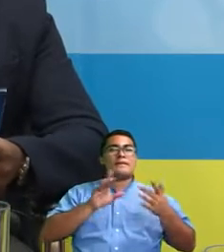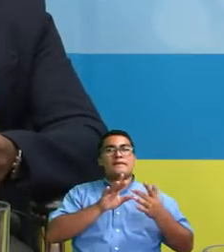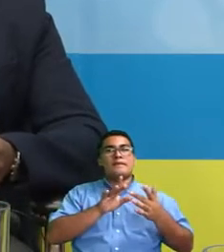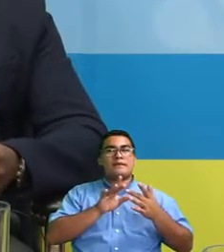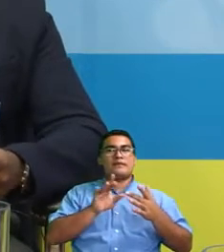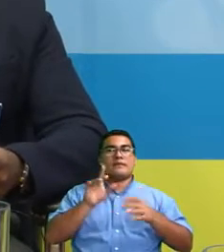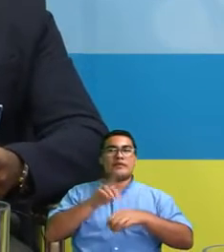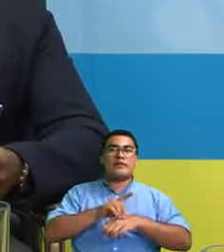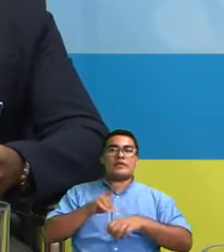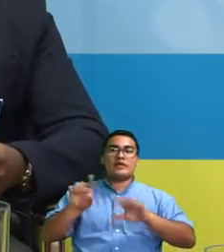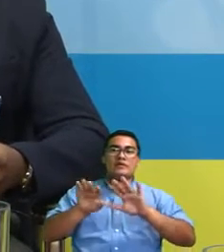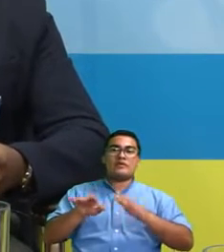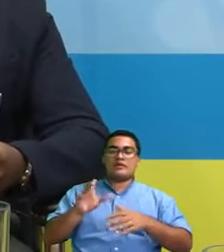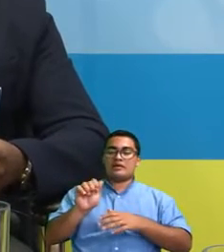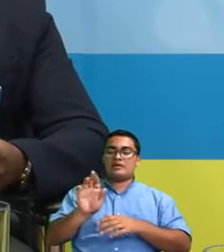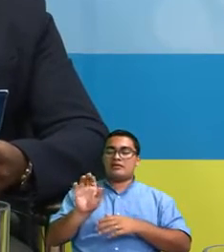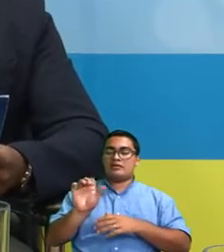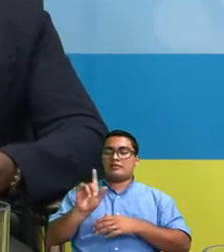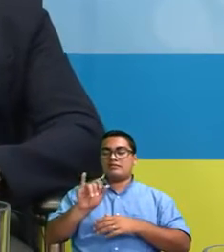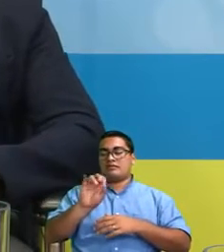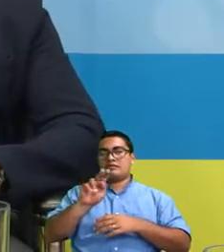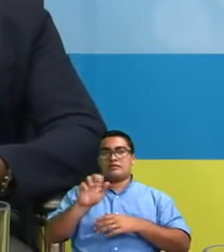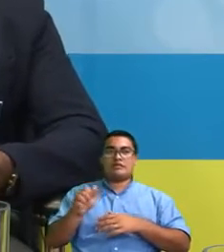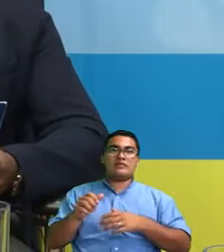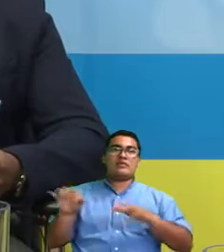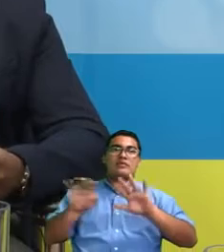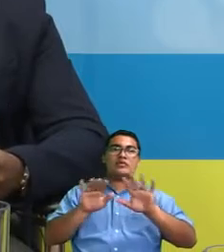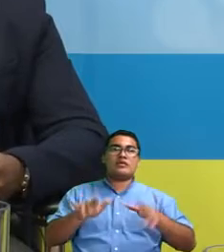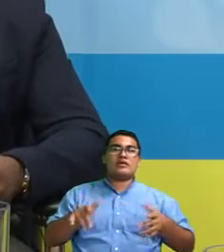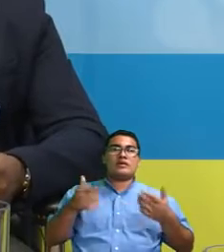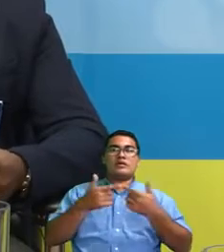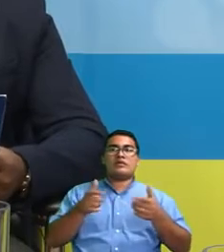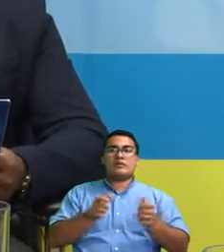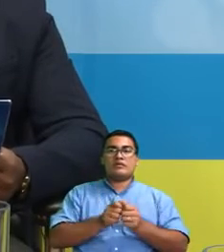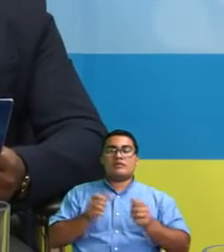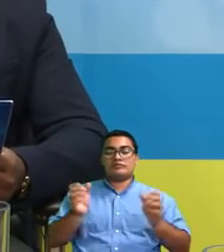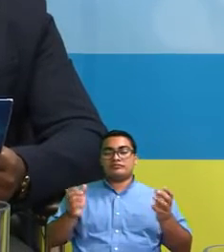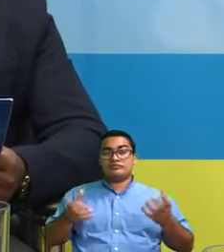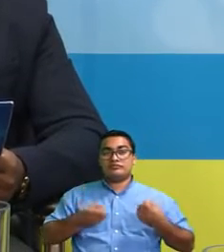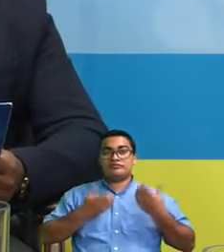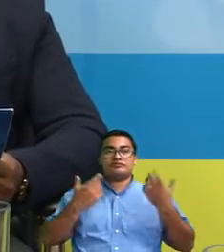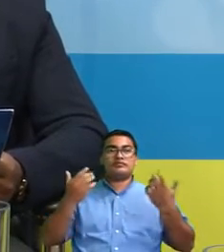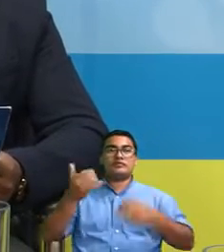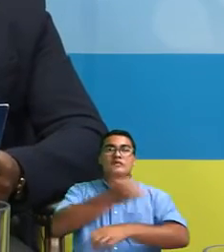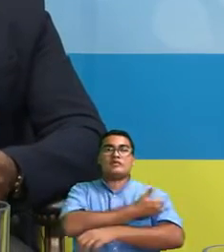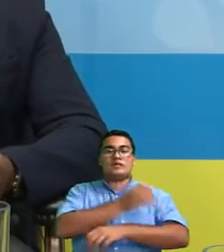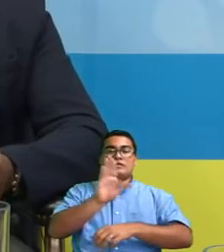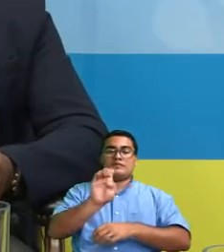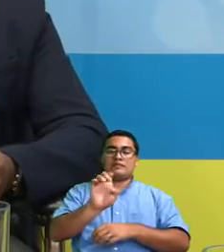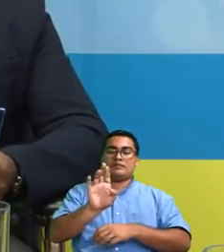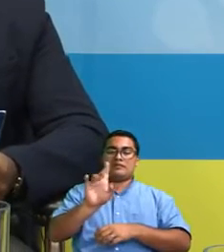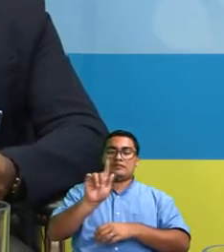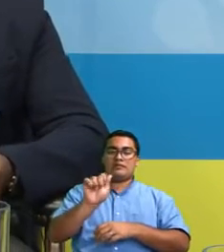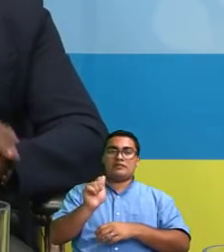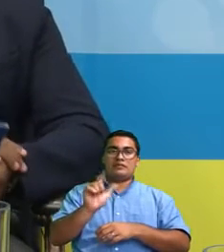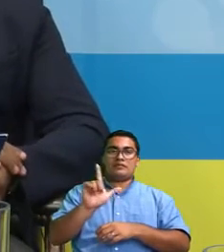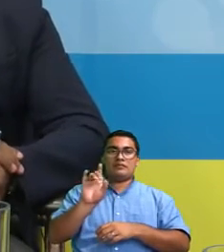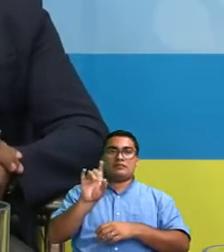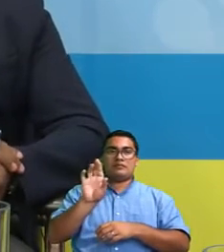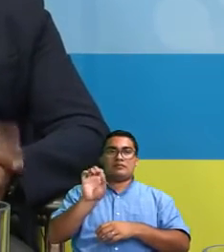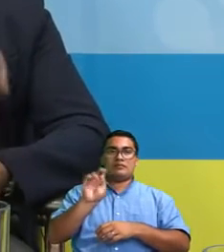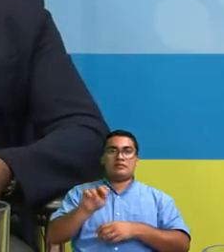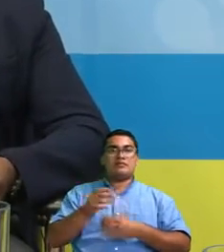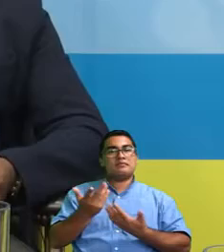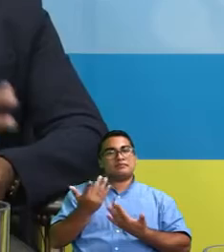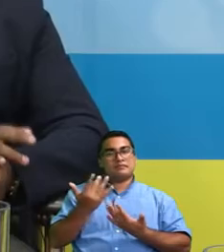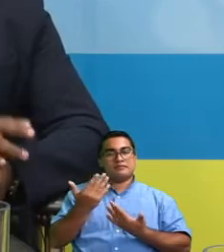encontramos con la doctora Carolina Moretti, quien es parte del equipo oncológico del Hospital de Referencia Nacional, el Hospital Berta